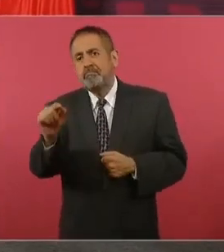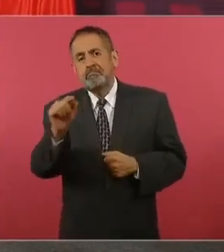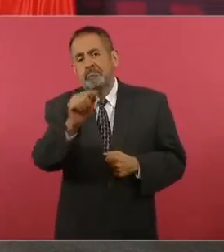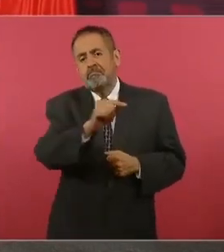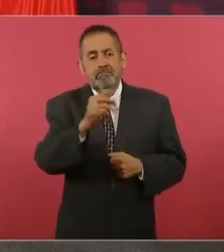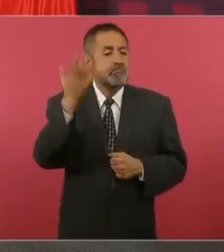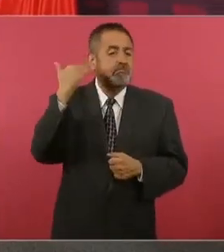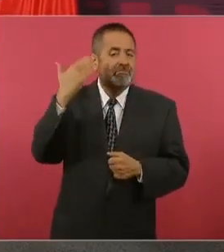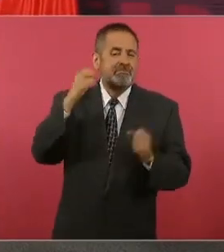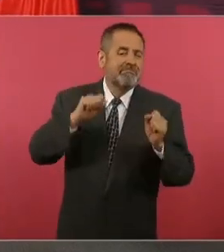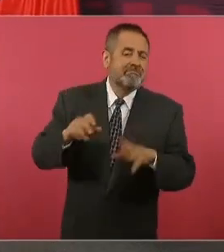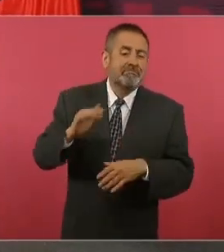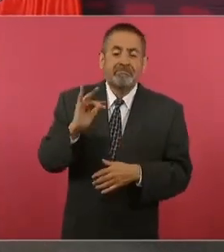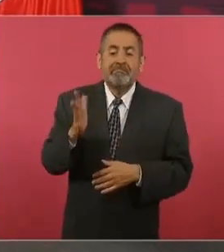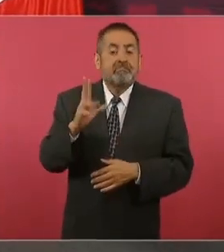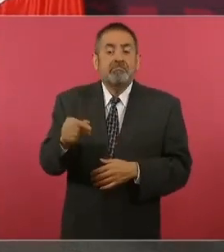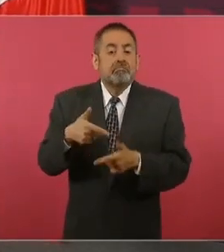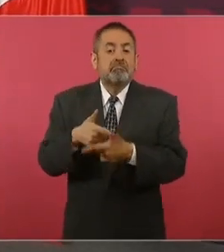Y